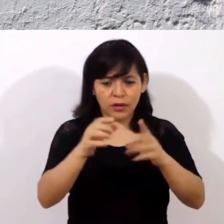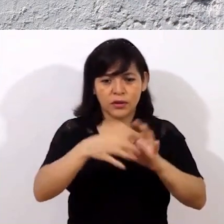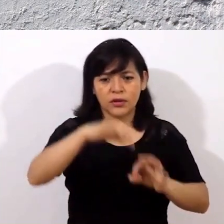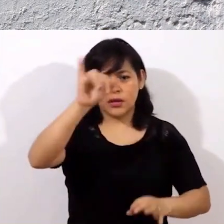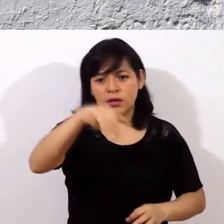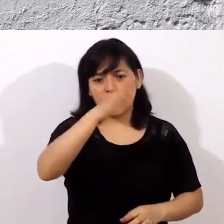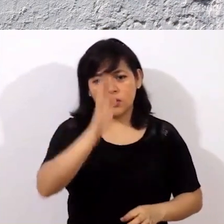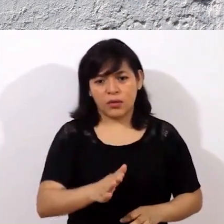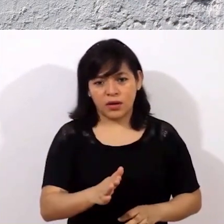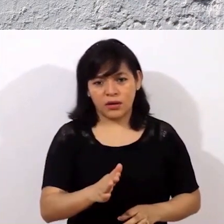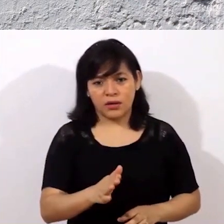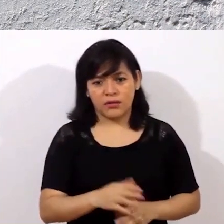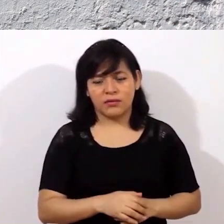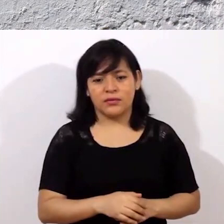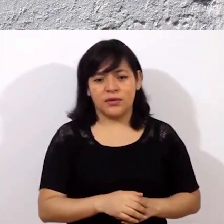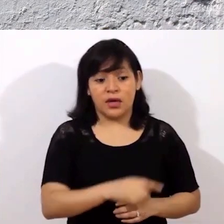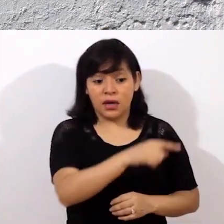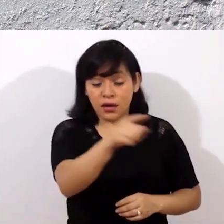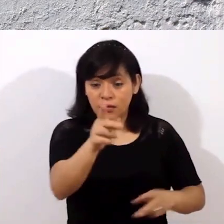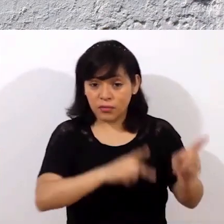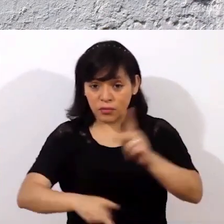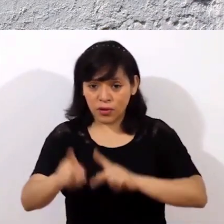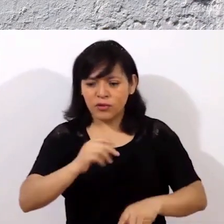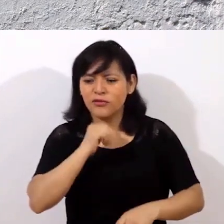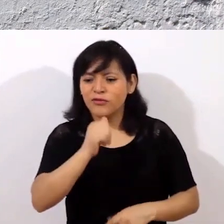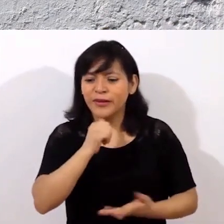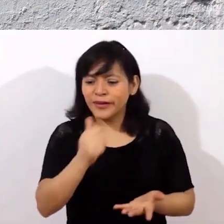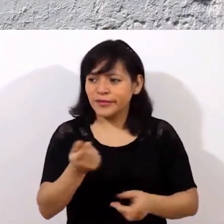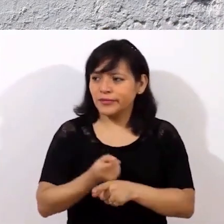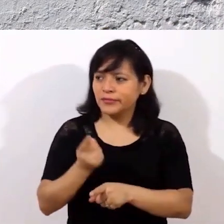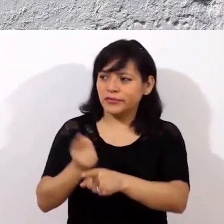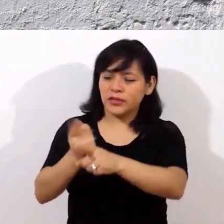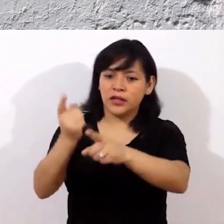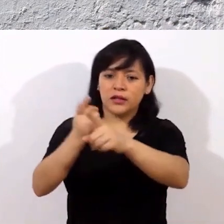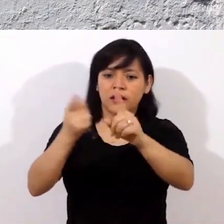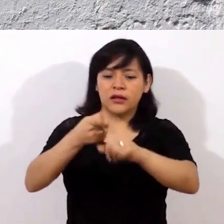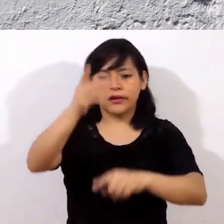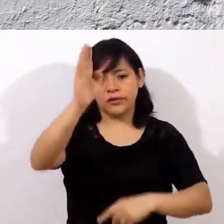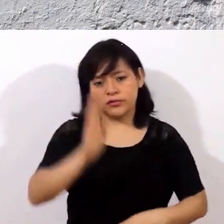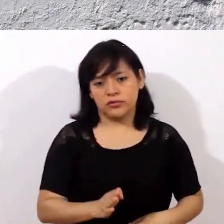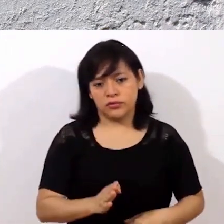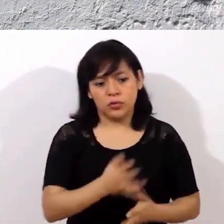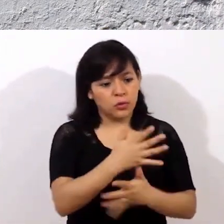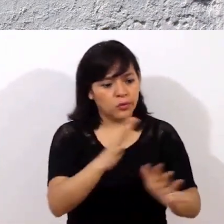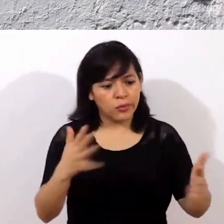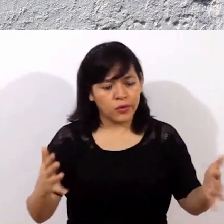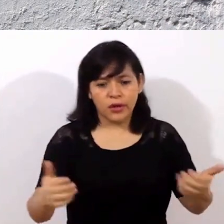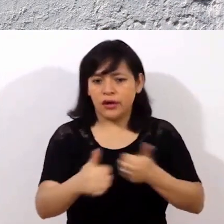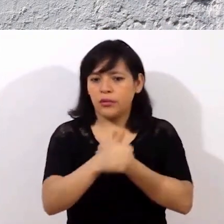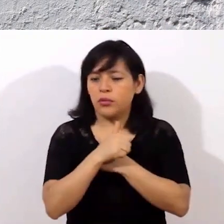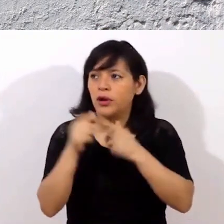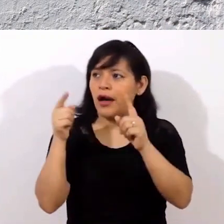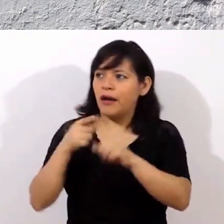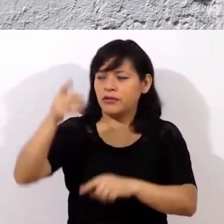que tiene el pueblo con referencia a Dios. La falta de lealtad al pacto con Dios. Tampoco